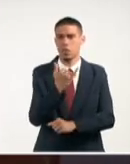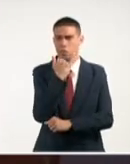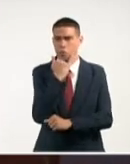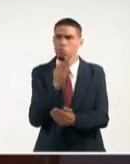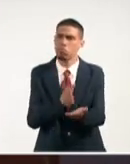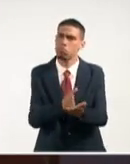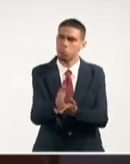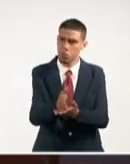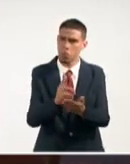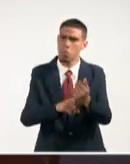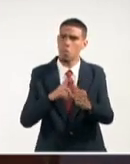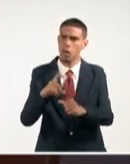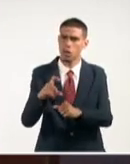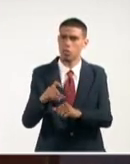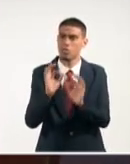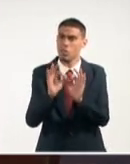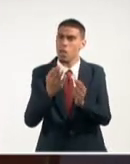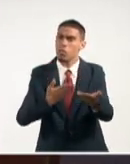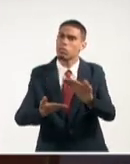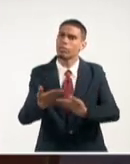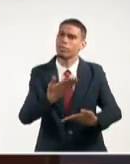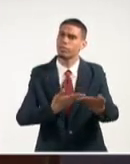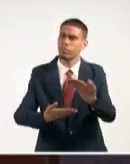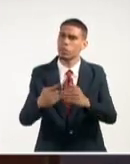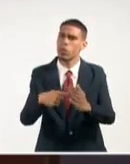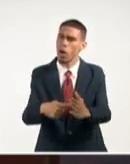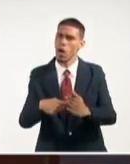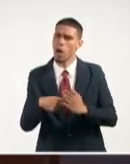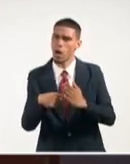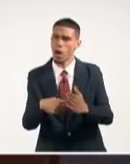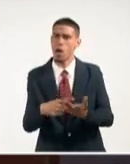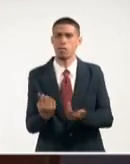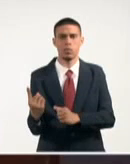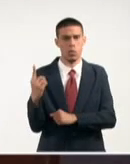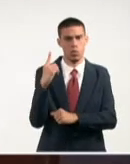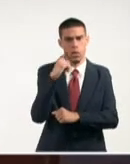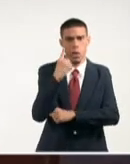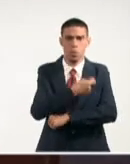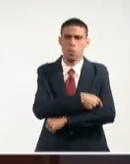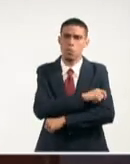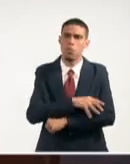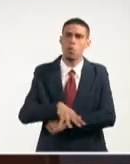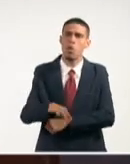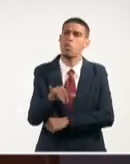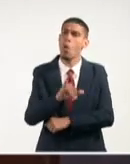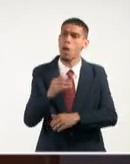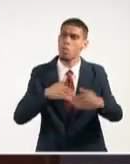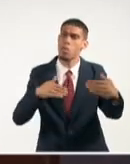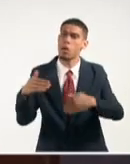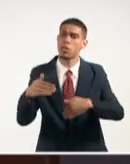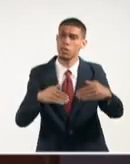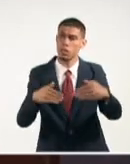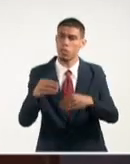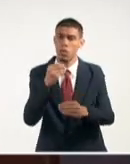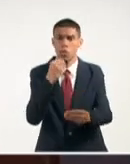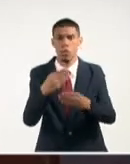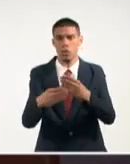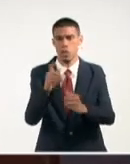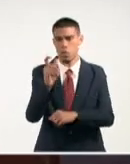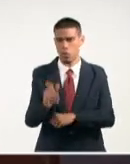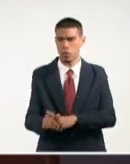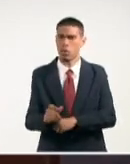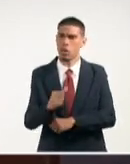escuchando y debatiendo los diferentes criterios y dando participación a cuantos estén